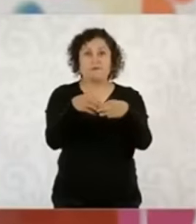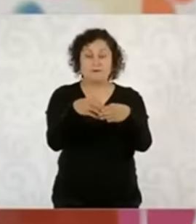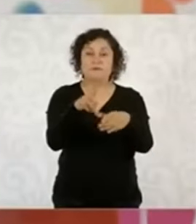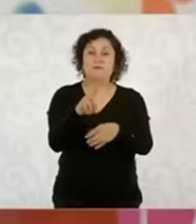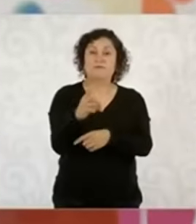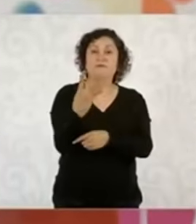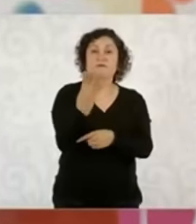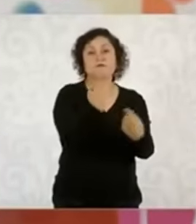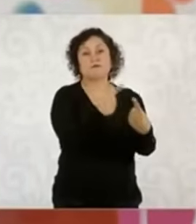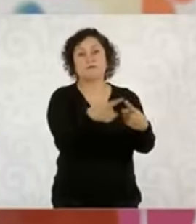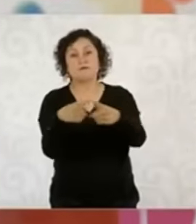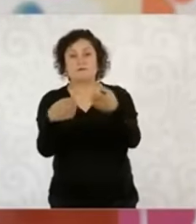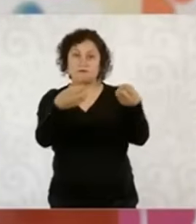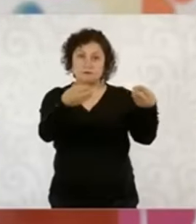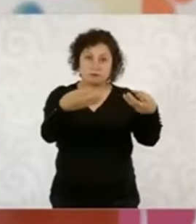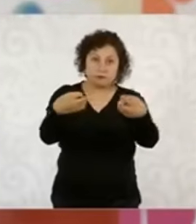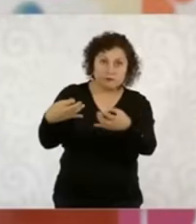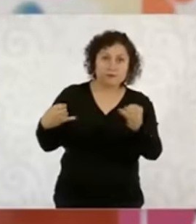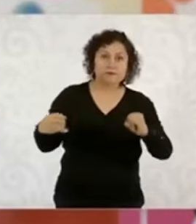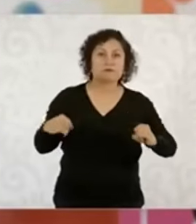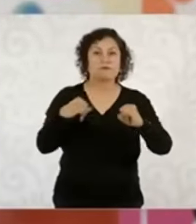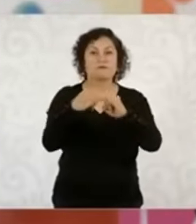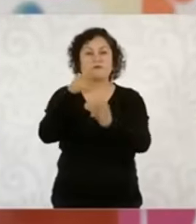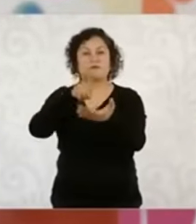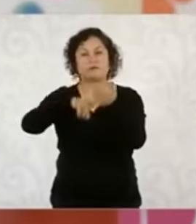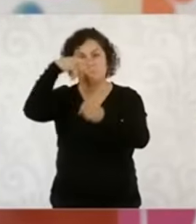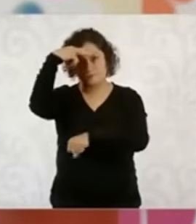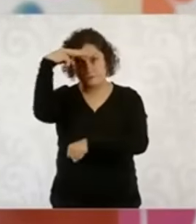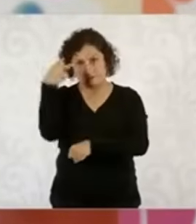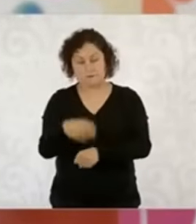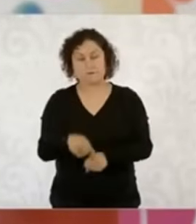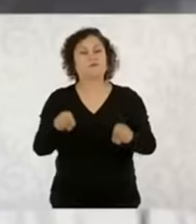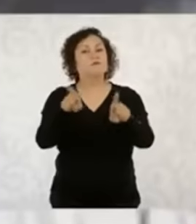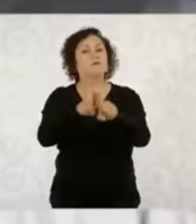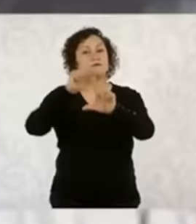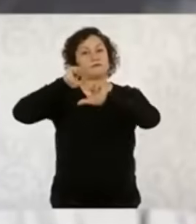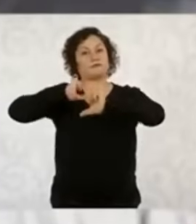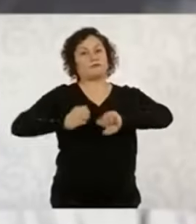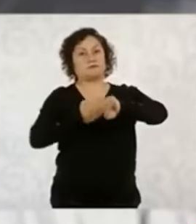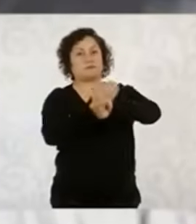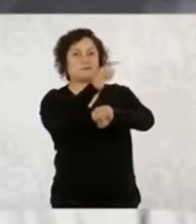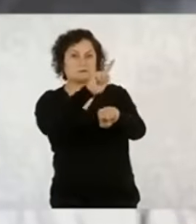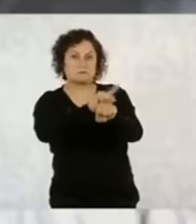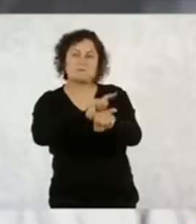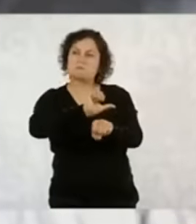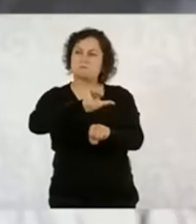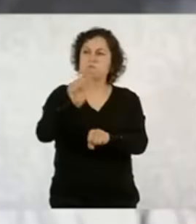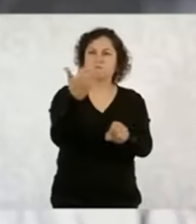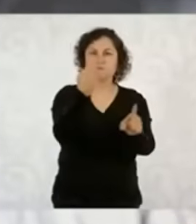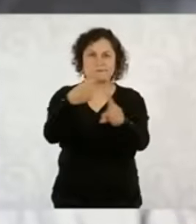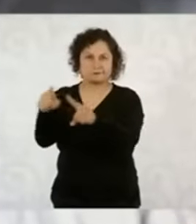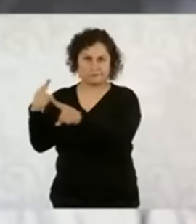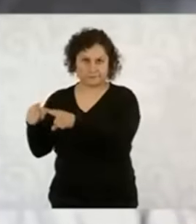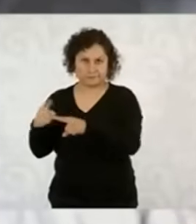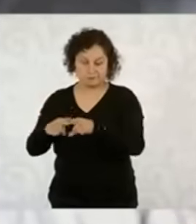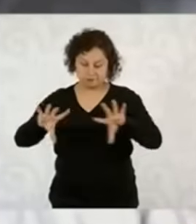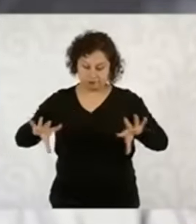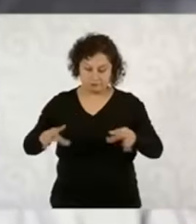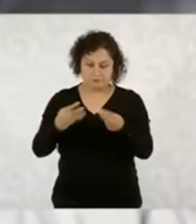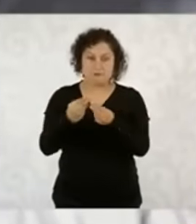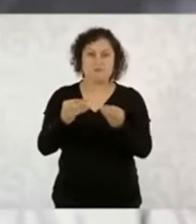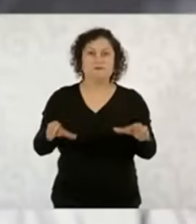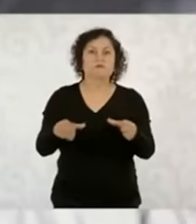del Gobierno de México con los gobiernos estatales y diferentes instancias, al que se sumó el